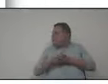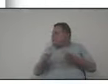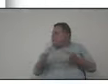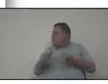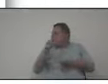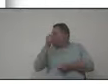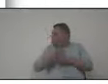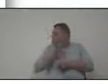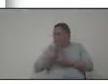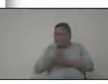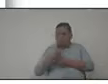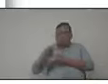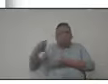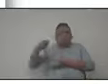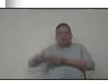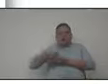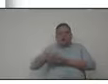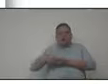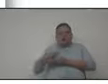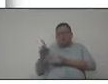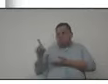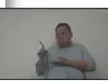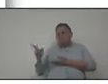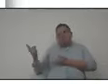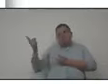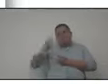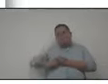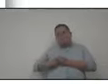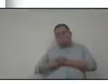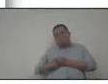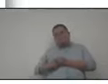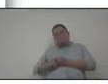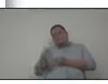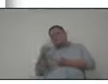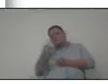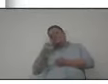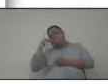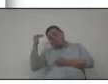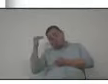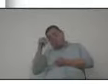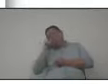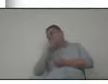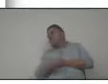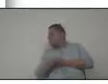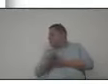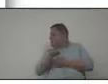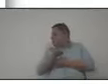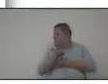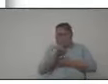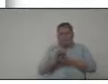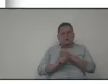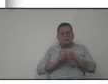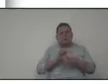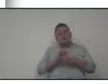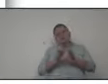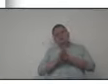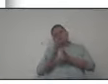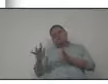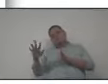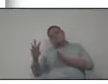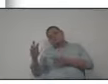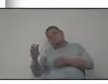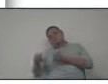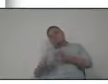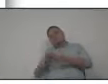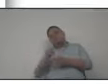trabajadora. Y también la población adulta, tenemos de 60 años hacia 80 y